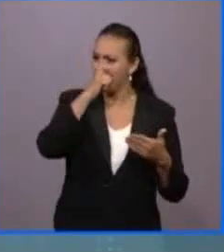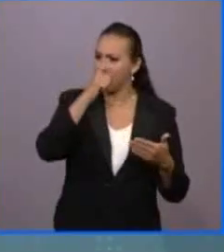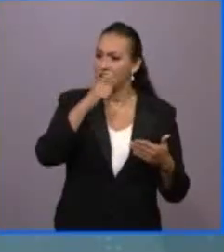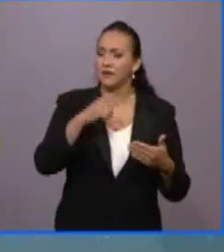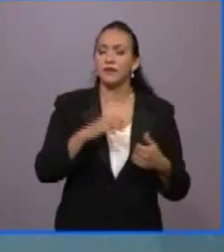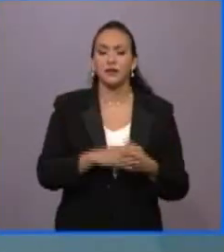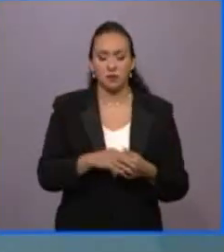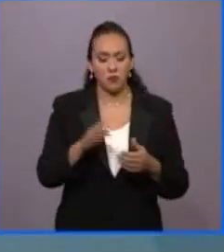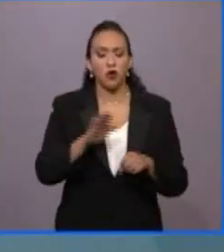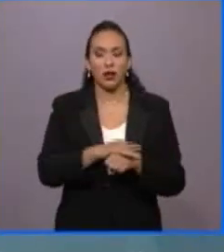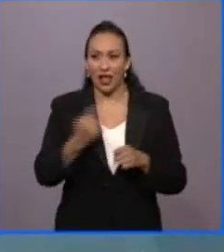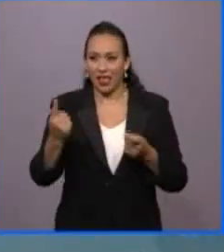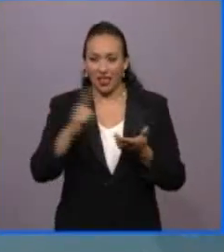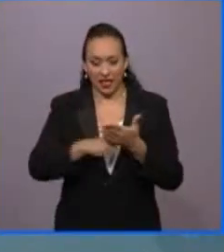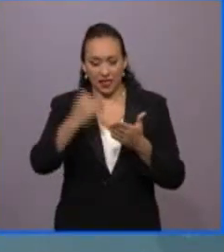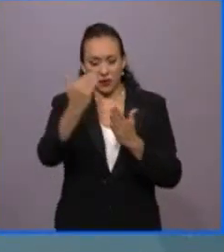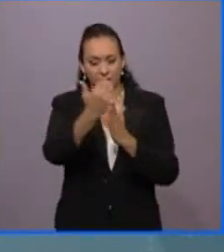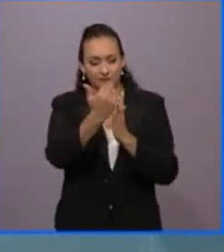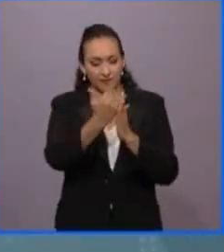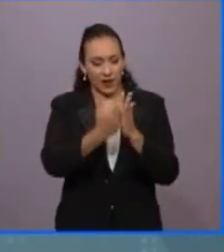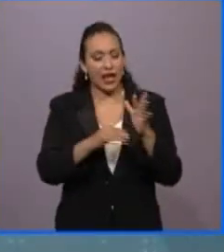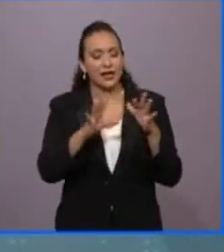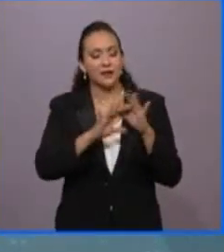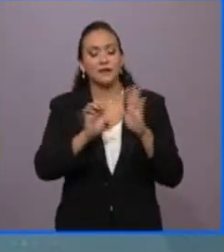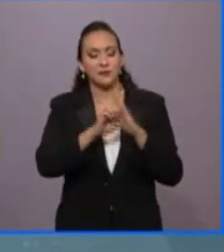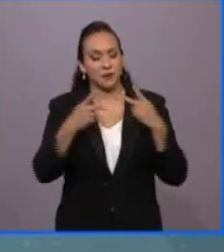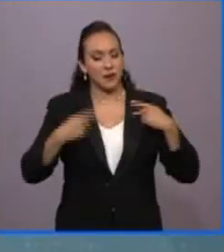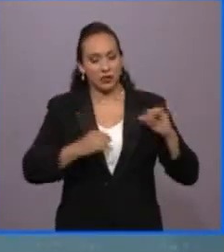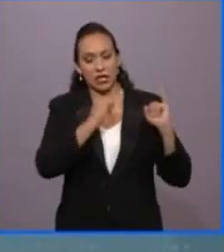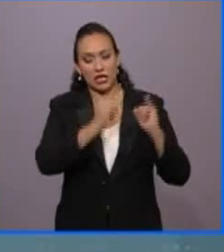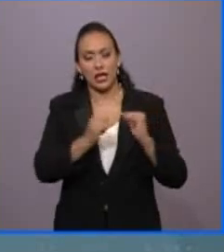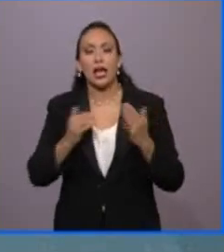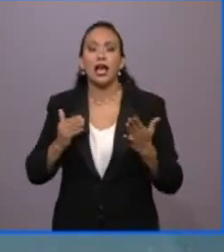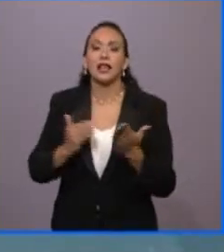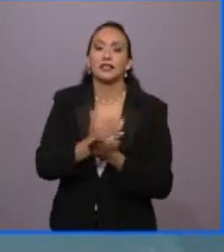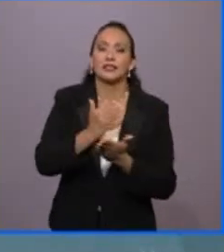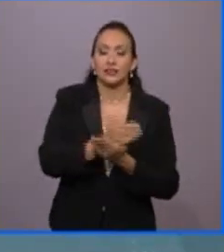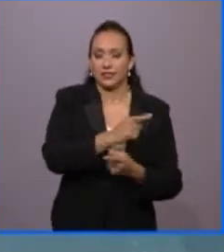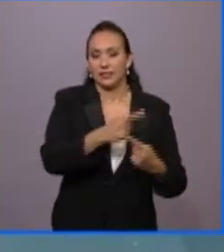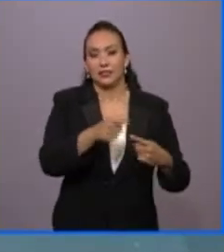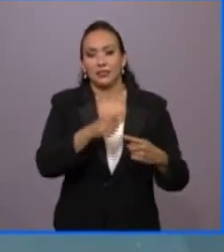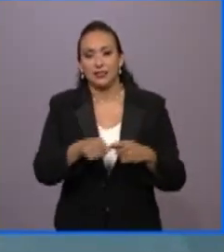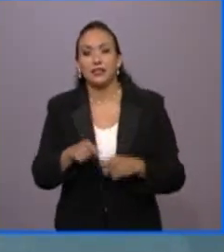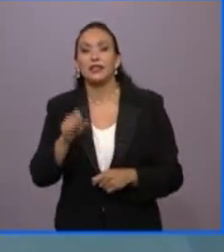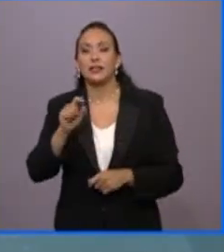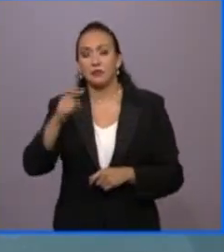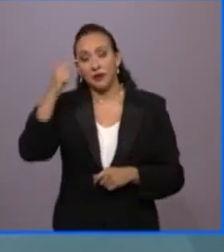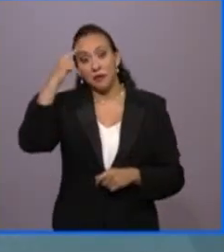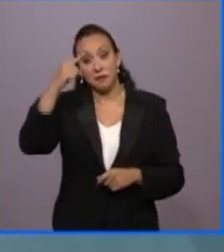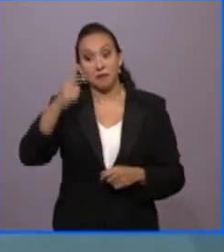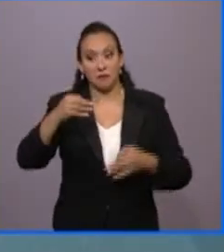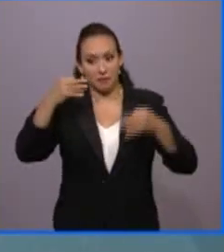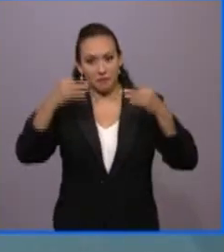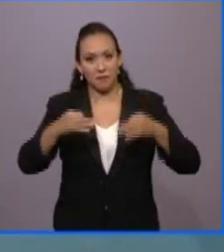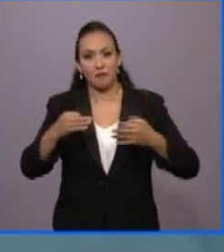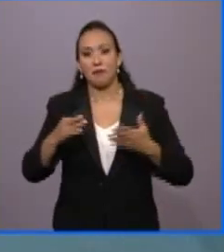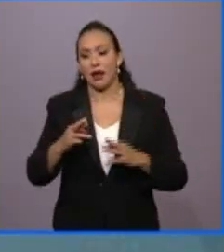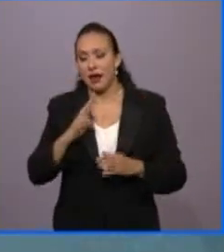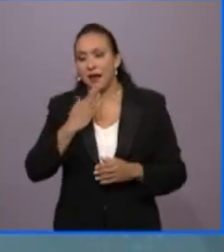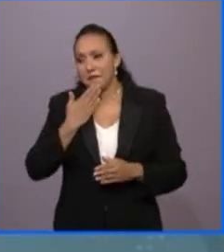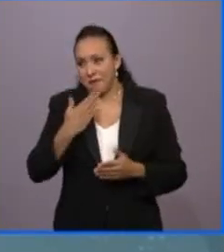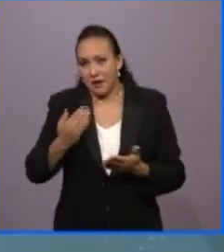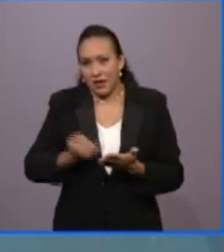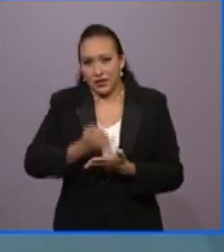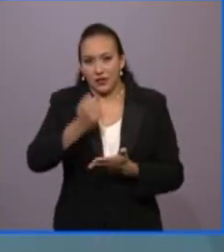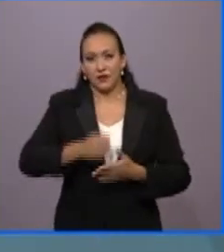decir, comprende posiciones de ejercicio individual, de acceso de debido proceso y también de eficacia de las resoluciones.